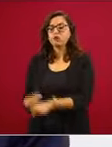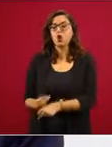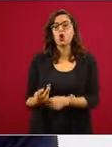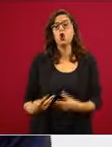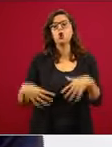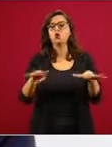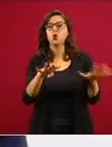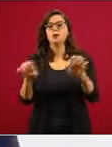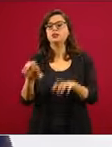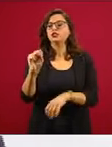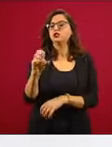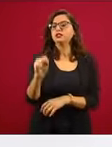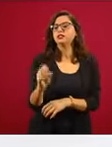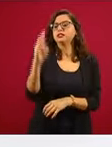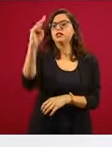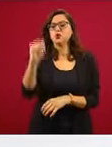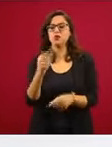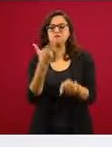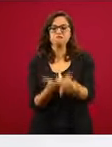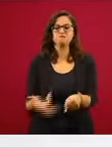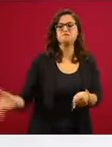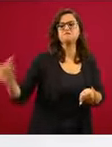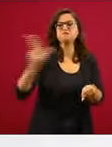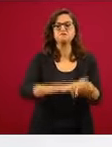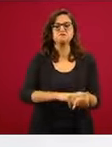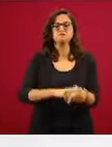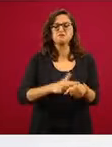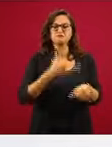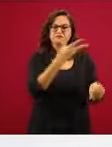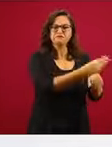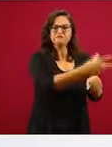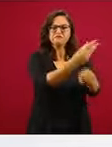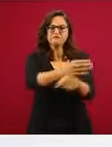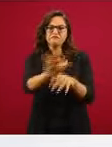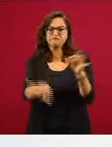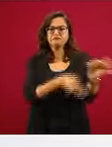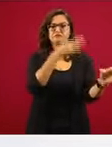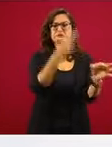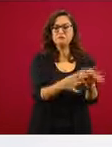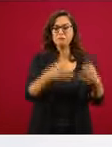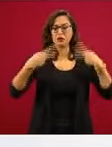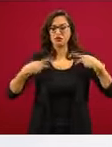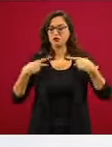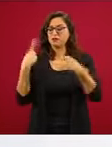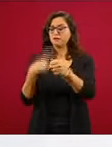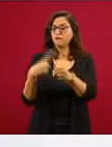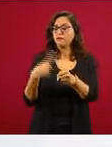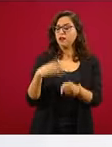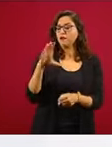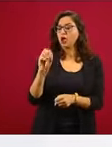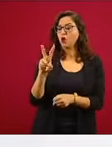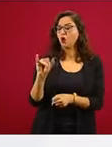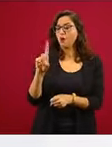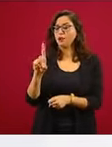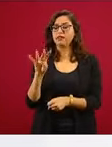969 hospitales para atender pacientes con COVID-19. Se han instalado